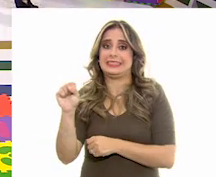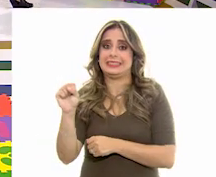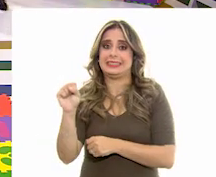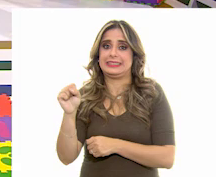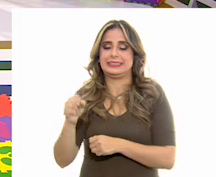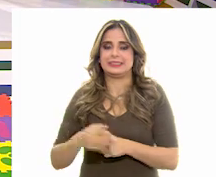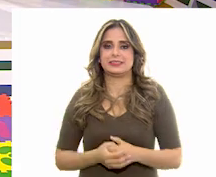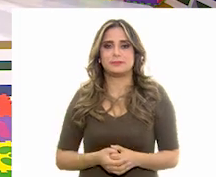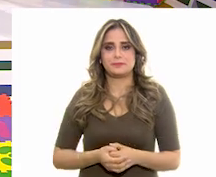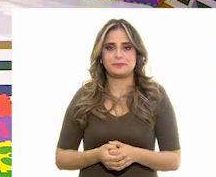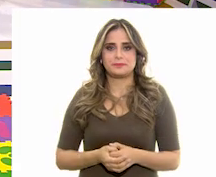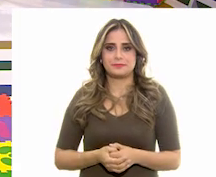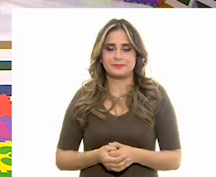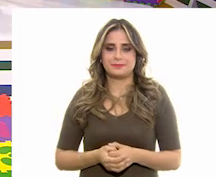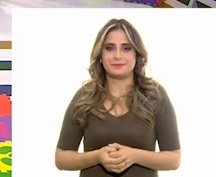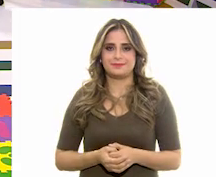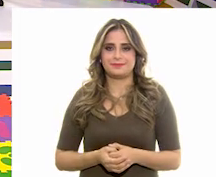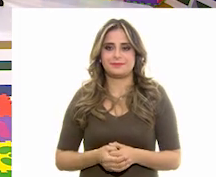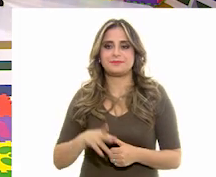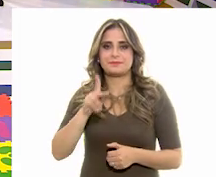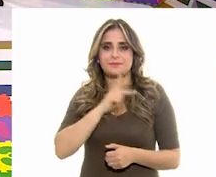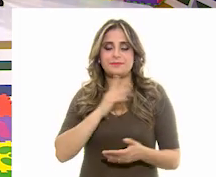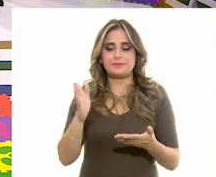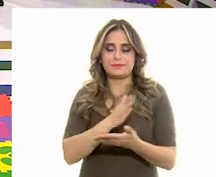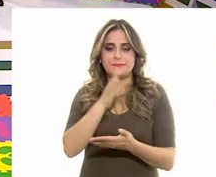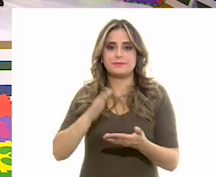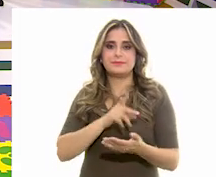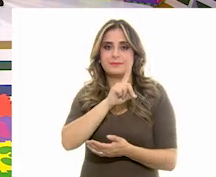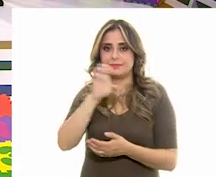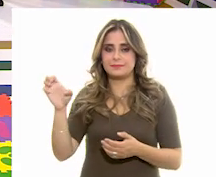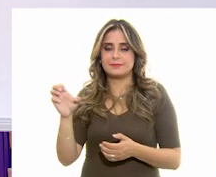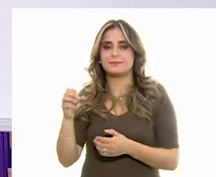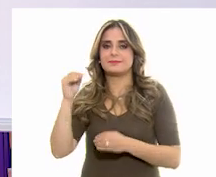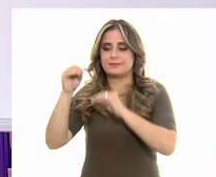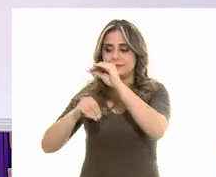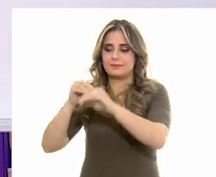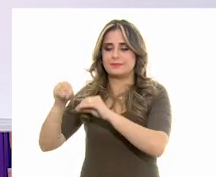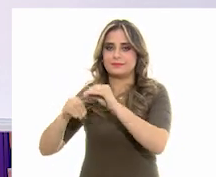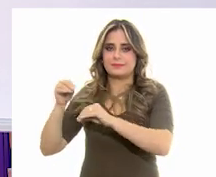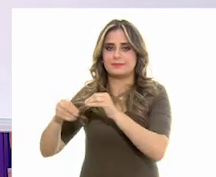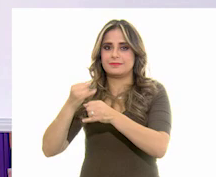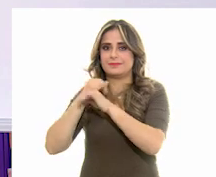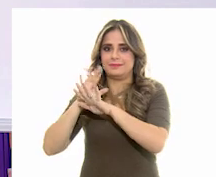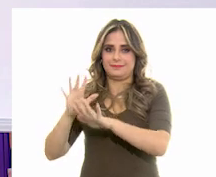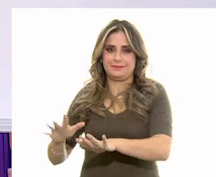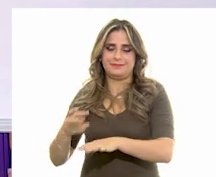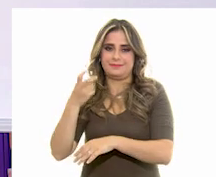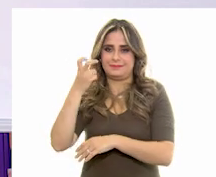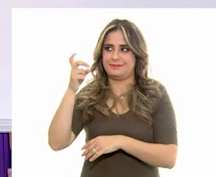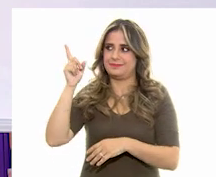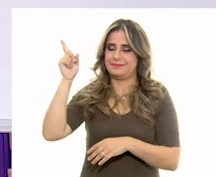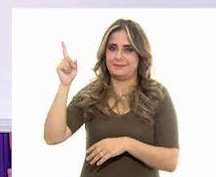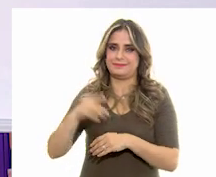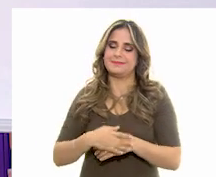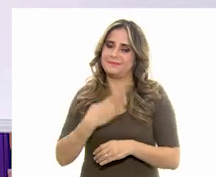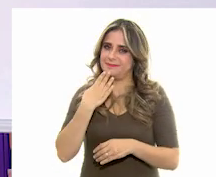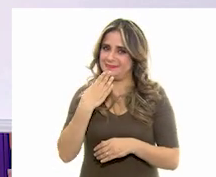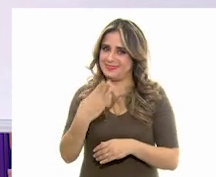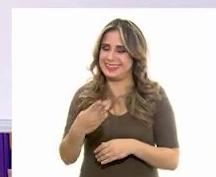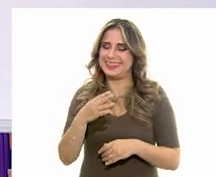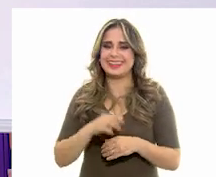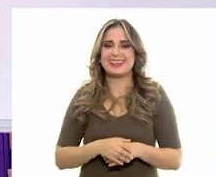Eso. Muy bien. La S. Mi álbum de infografía. Exacto. Ahora sí, vamos a escuchar